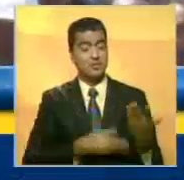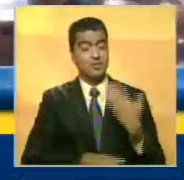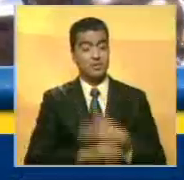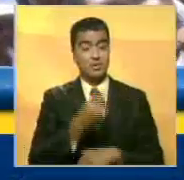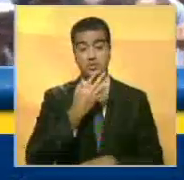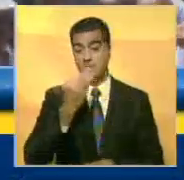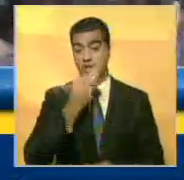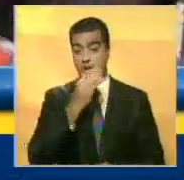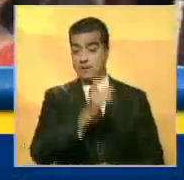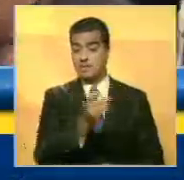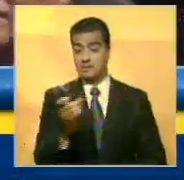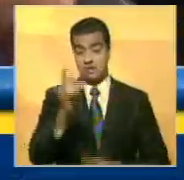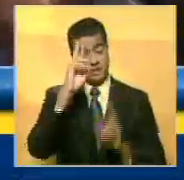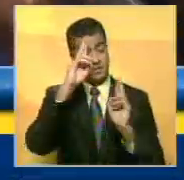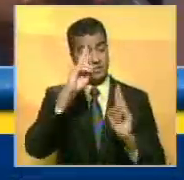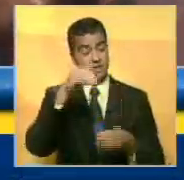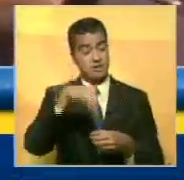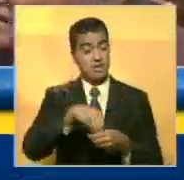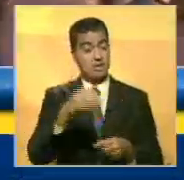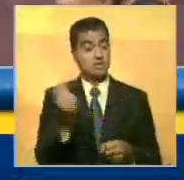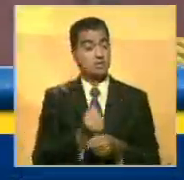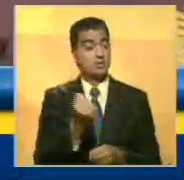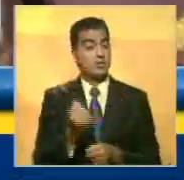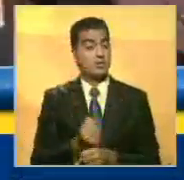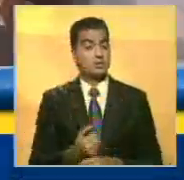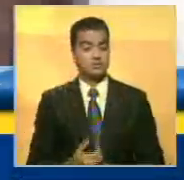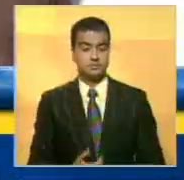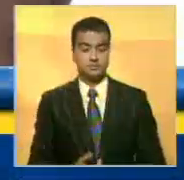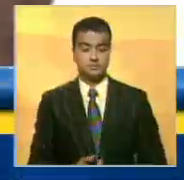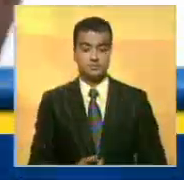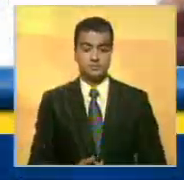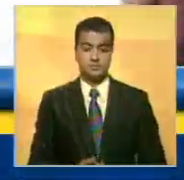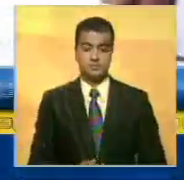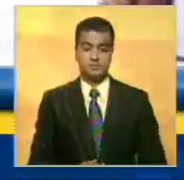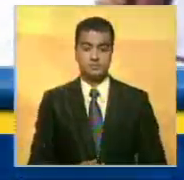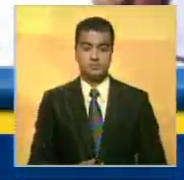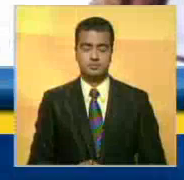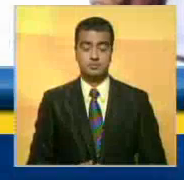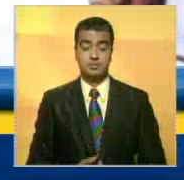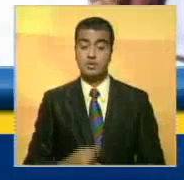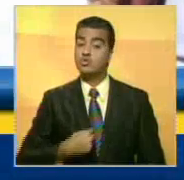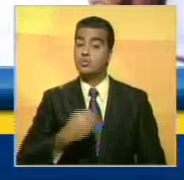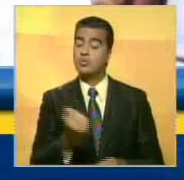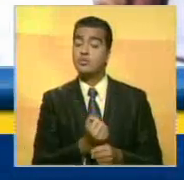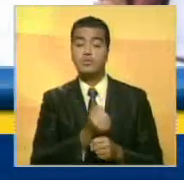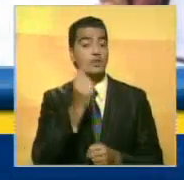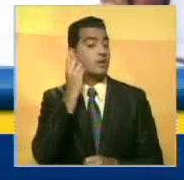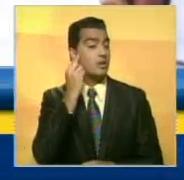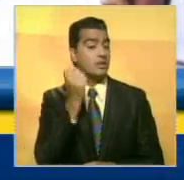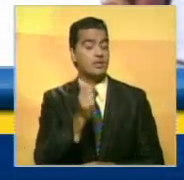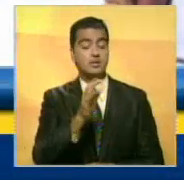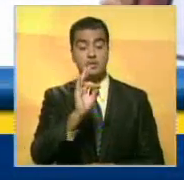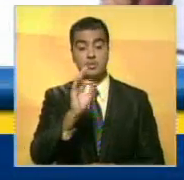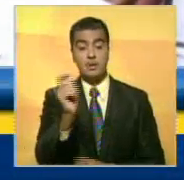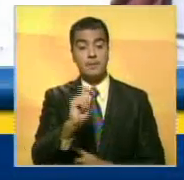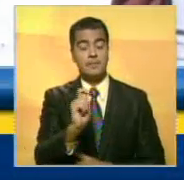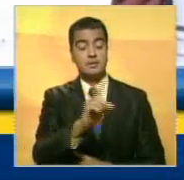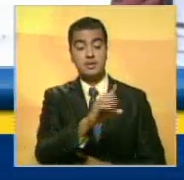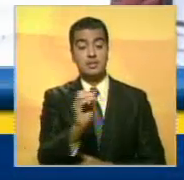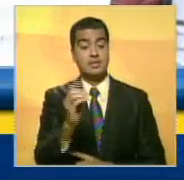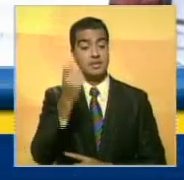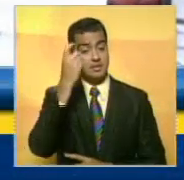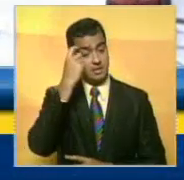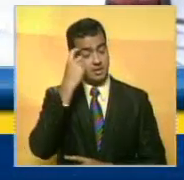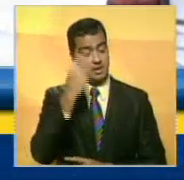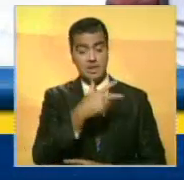son personas responsables dentro de sus labores en la empresa. Yo como trabajadora tengo 19 meses, 10 días y